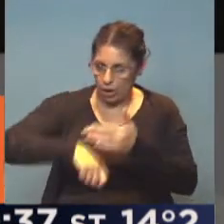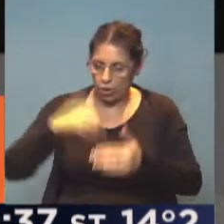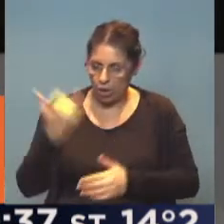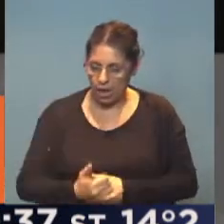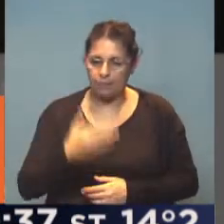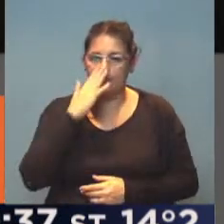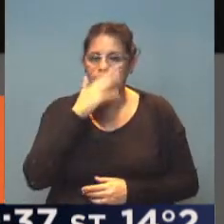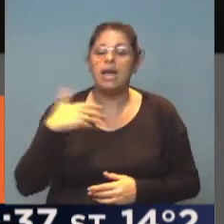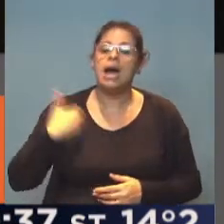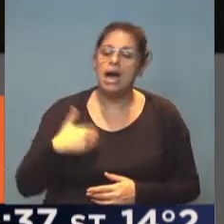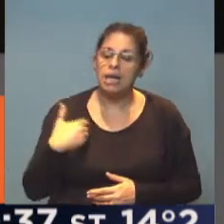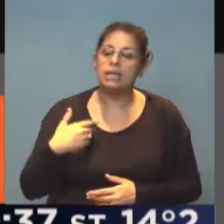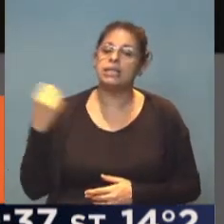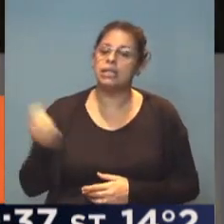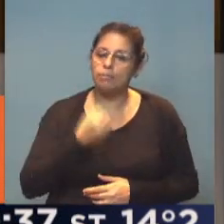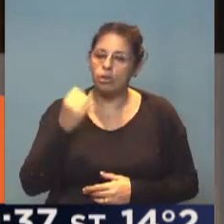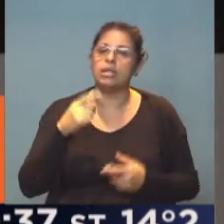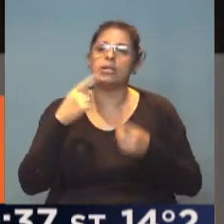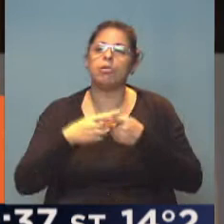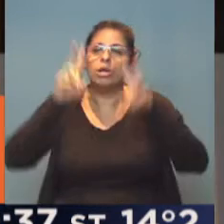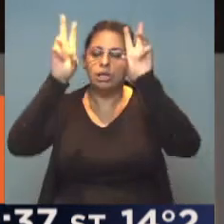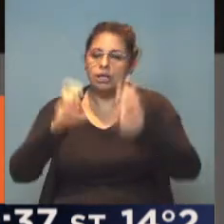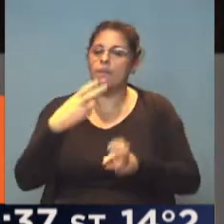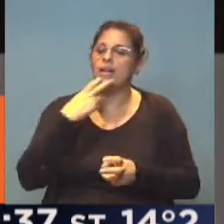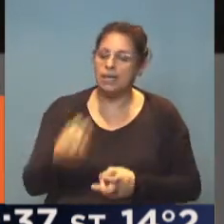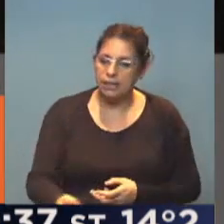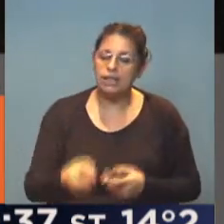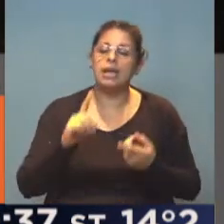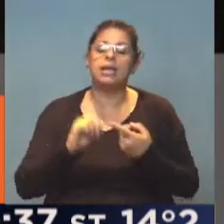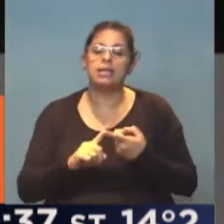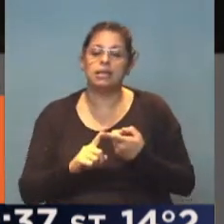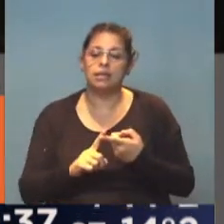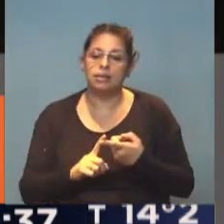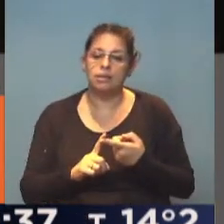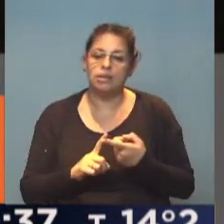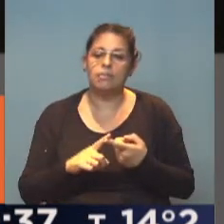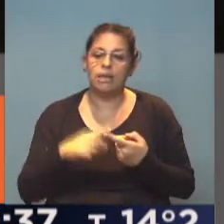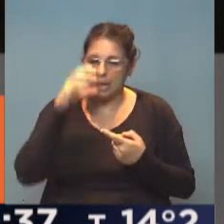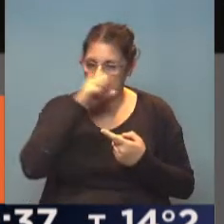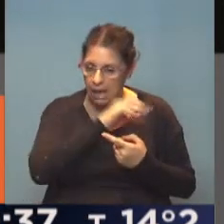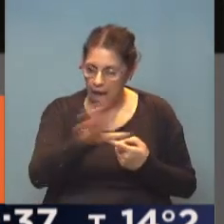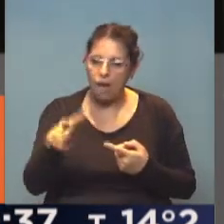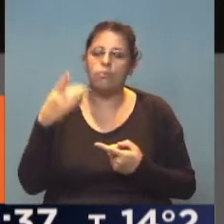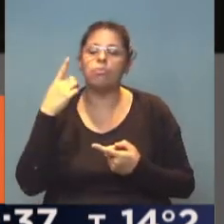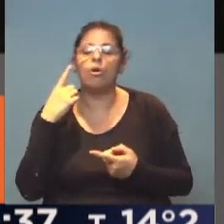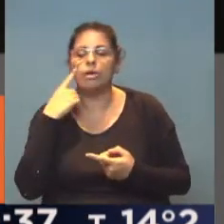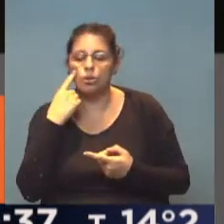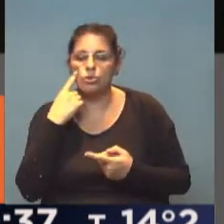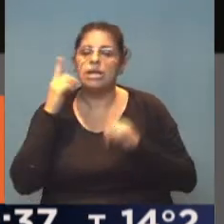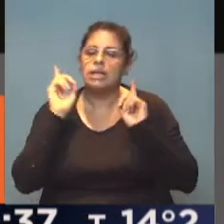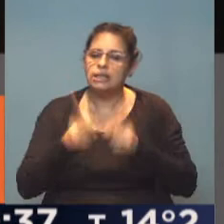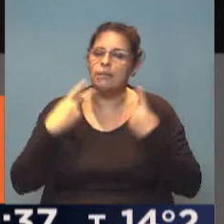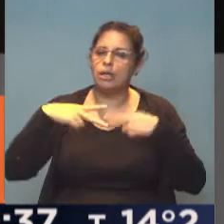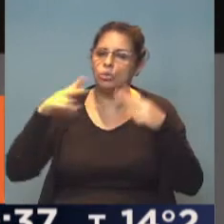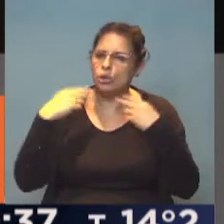plan de infraestructura, desde el tema de la energía, desde la cuestión, sin lugar a dudas, de la agroindustria, el turismo mismo. Es decir,